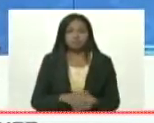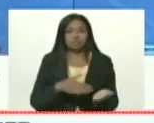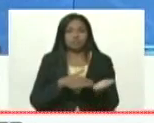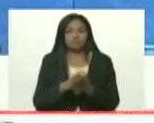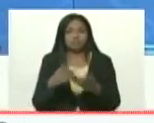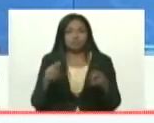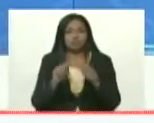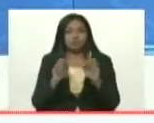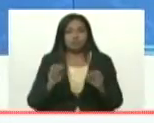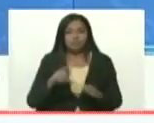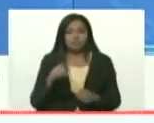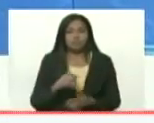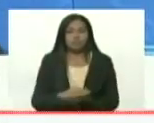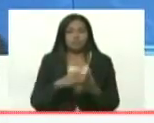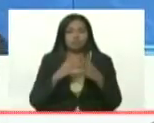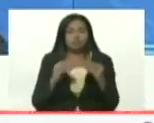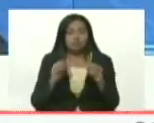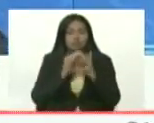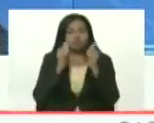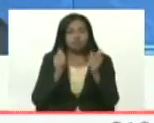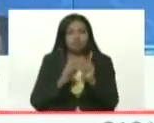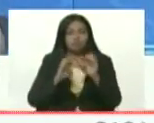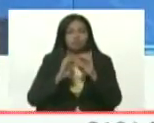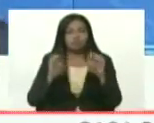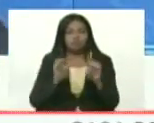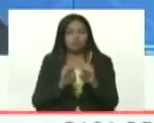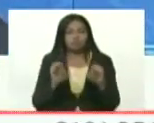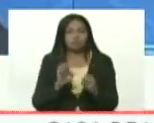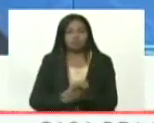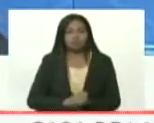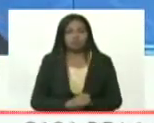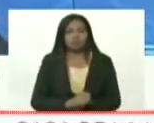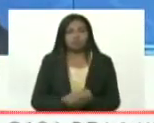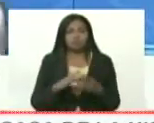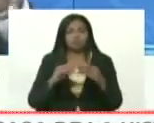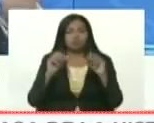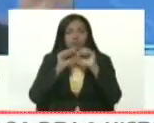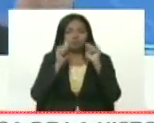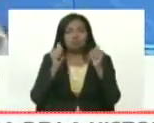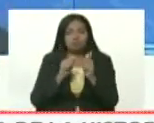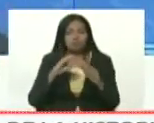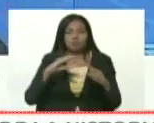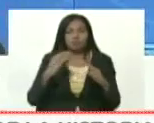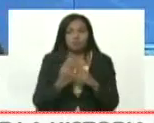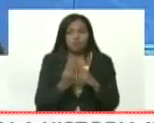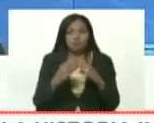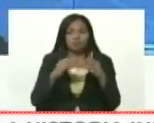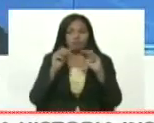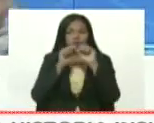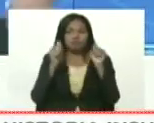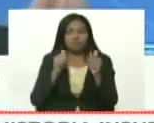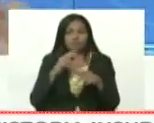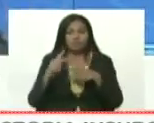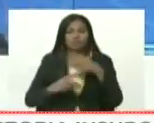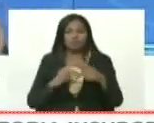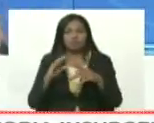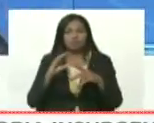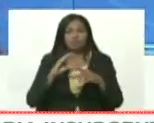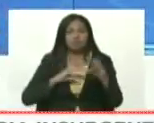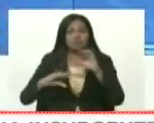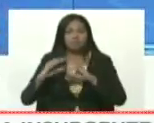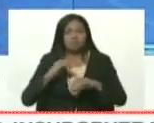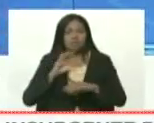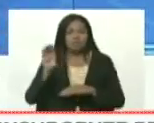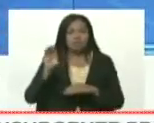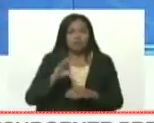Garantizar todo el sistema de educación, todo el sistema cultural, todo el sistema de producción científica del